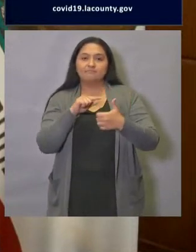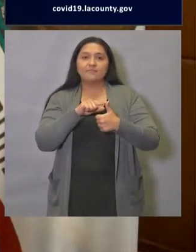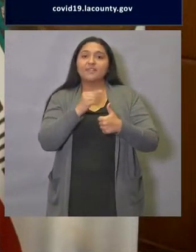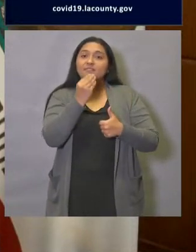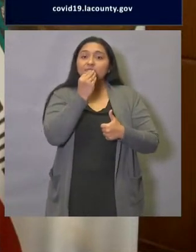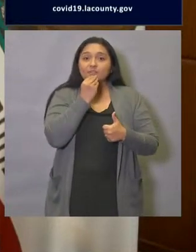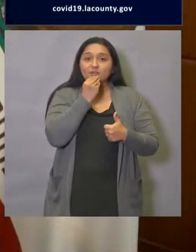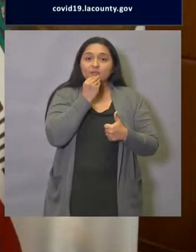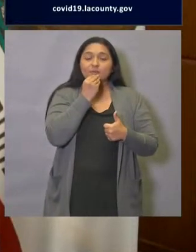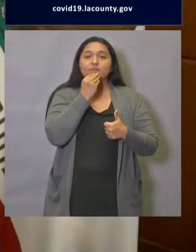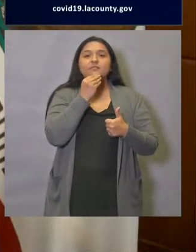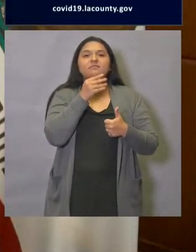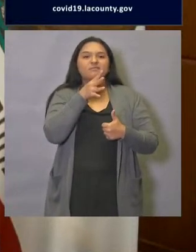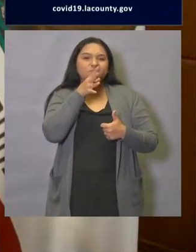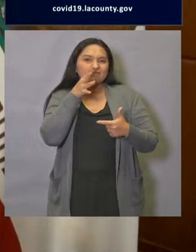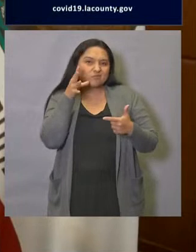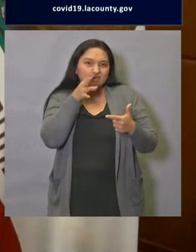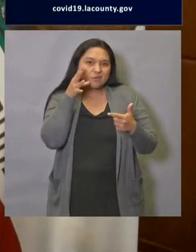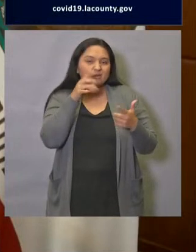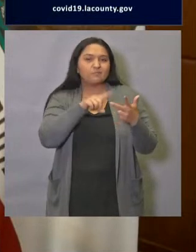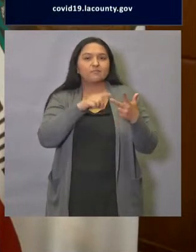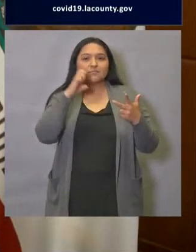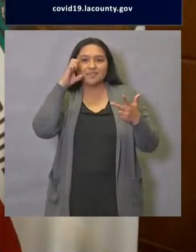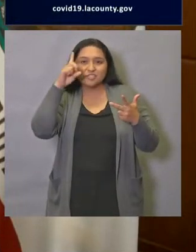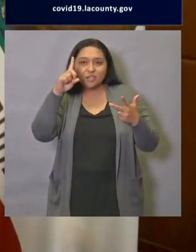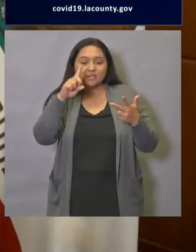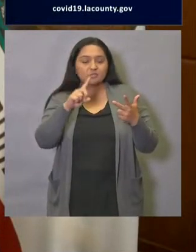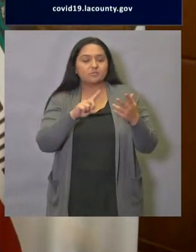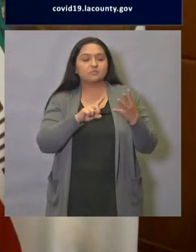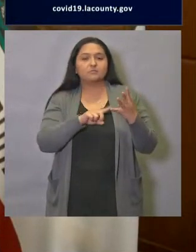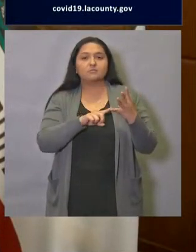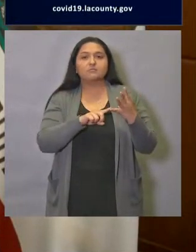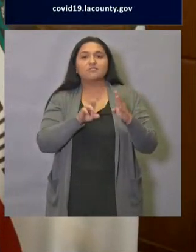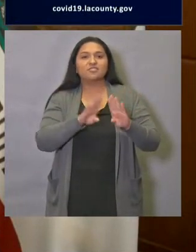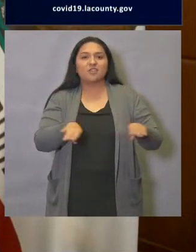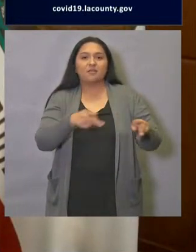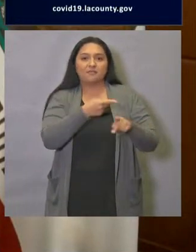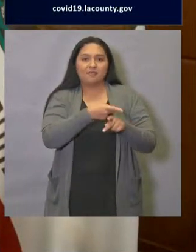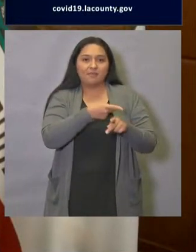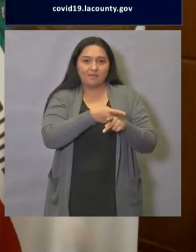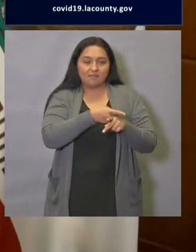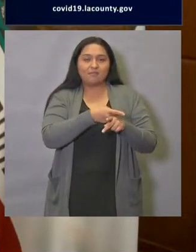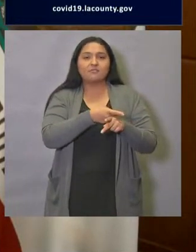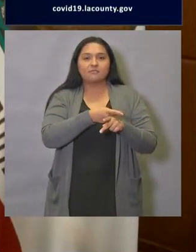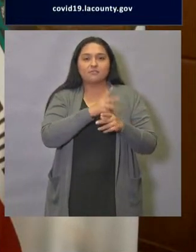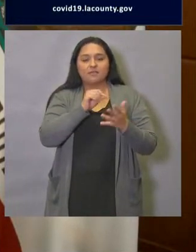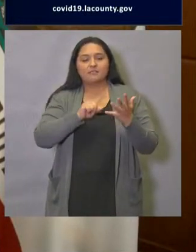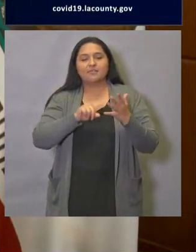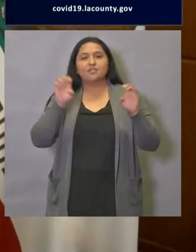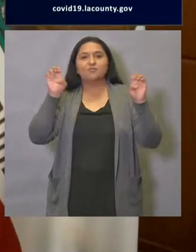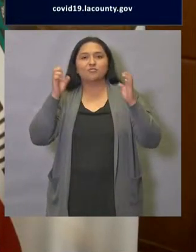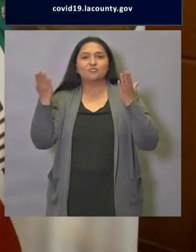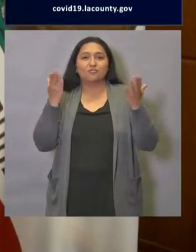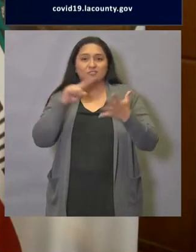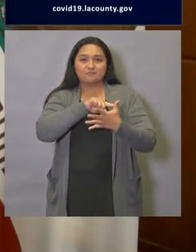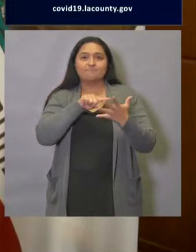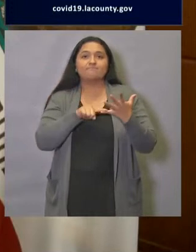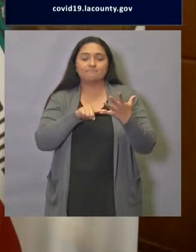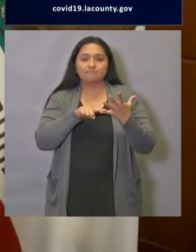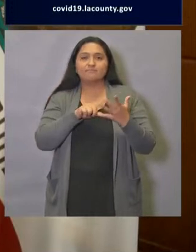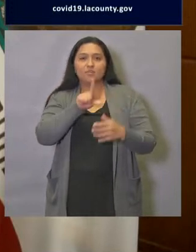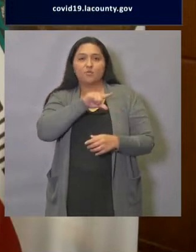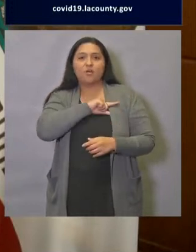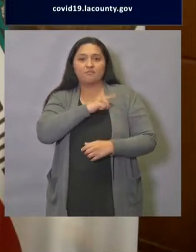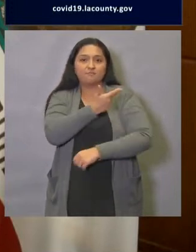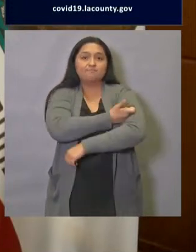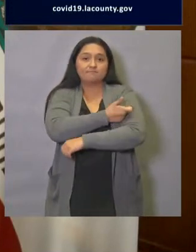nutrición y agricultura, educación y cuidado infantil y servicios de emergencia. Para asegurar